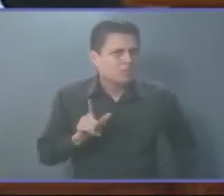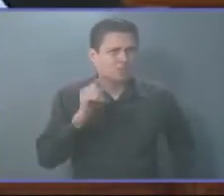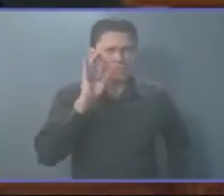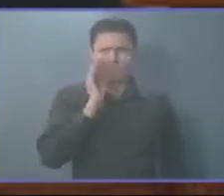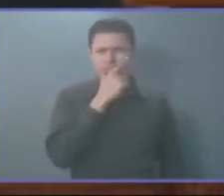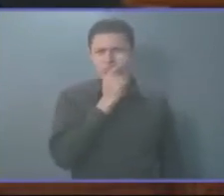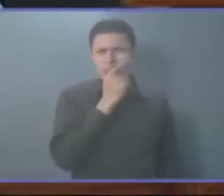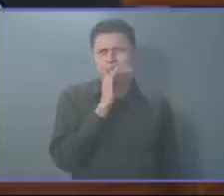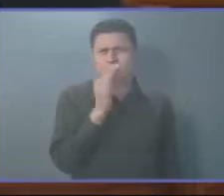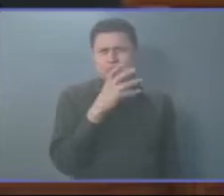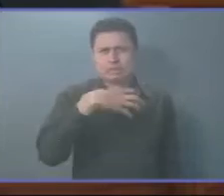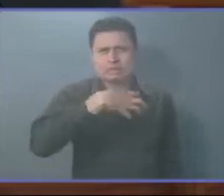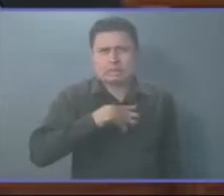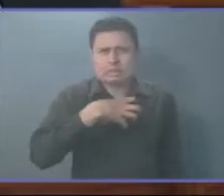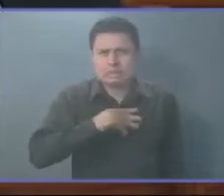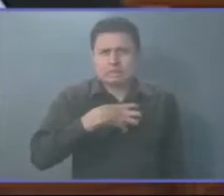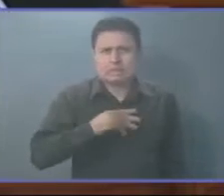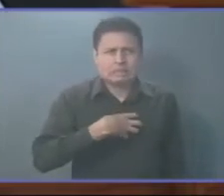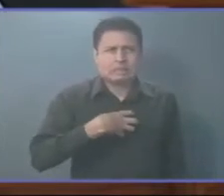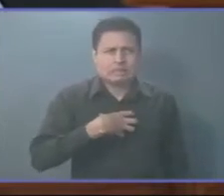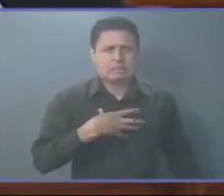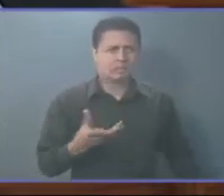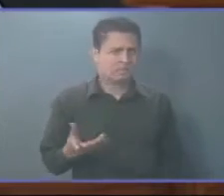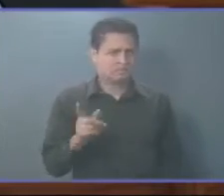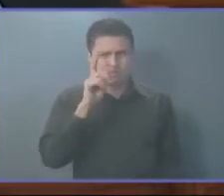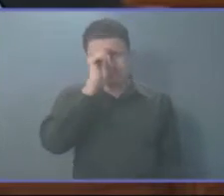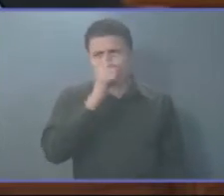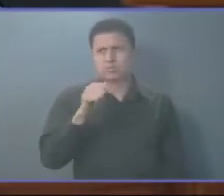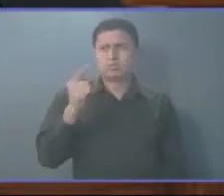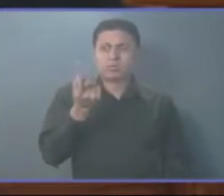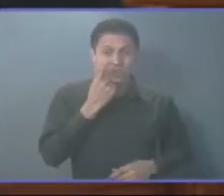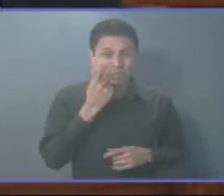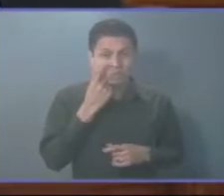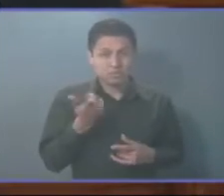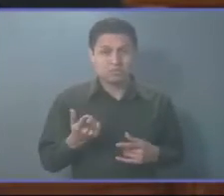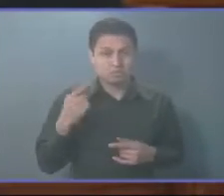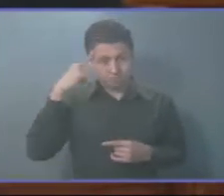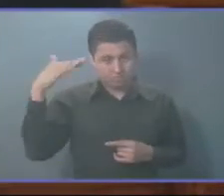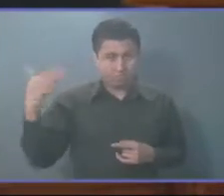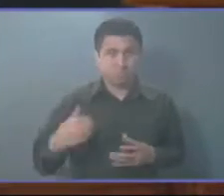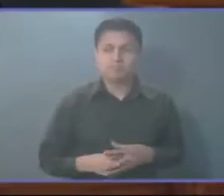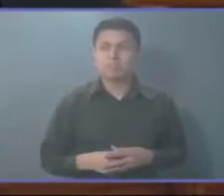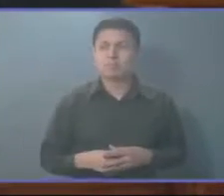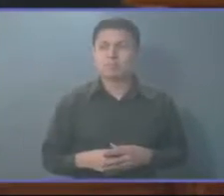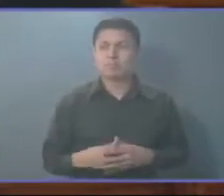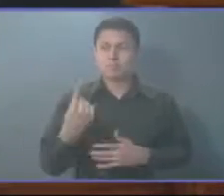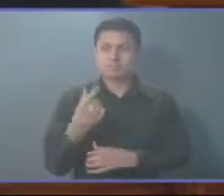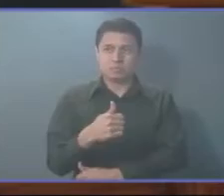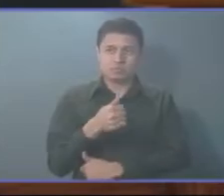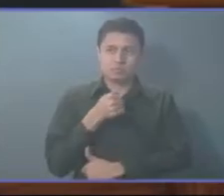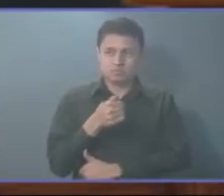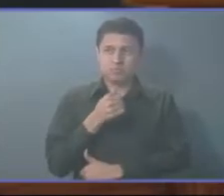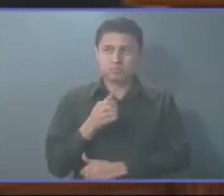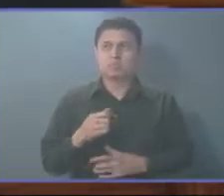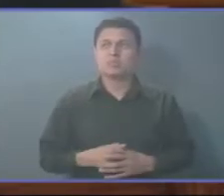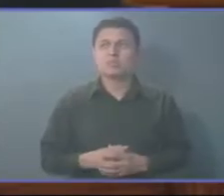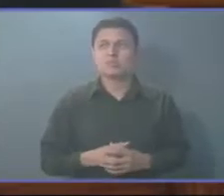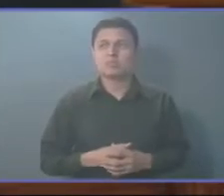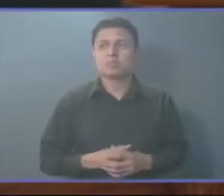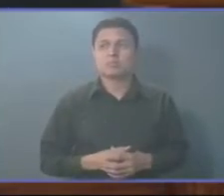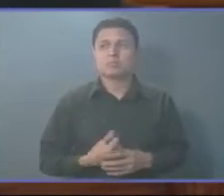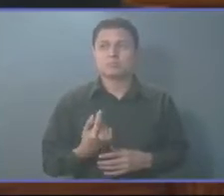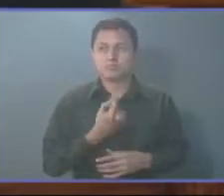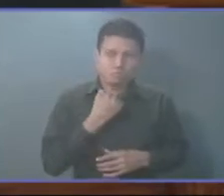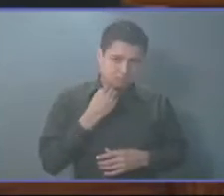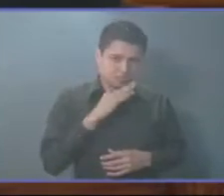esto. Y quiero decirles que se han descuidado los servidores públicos, los policías, los soldados, los